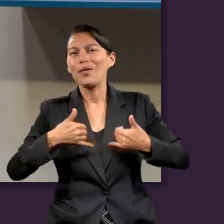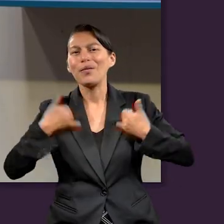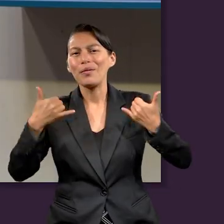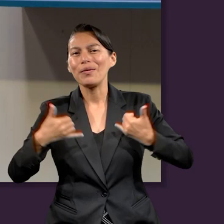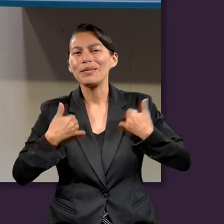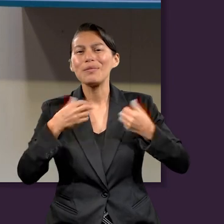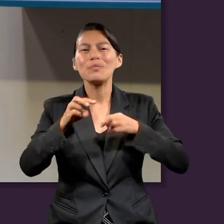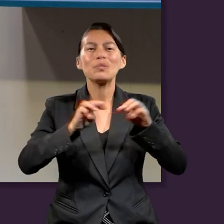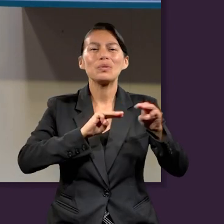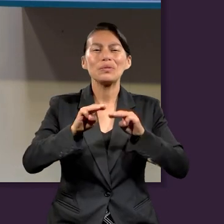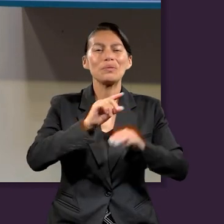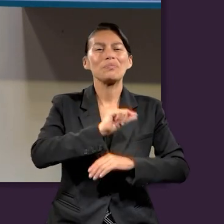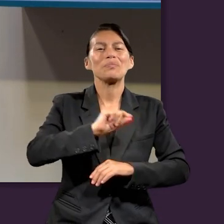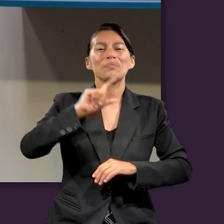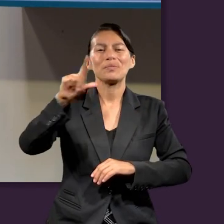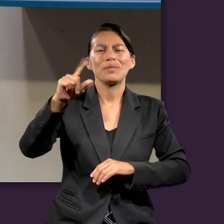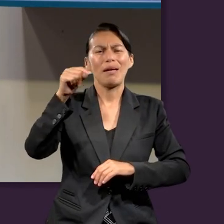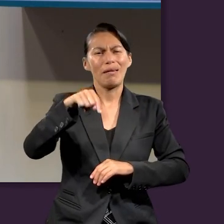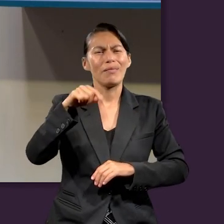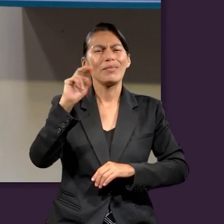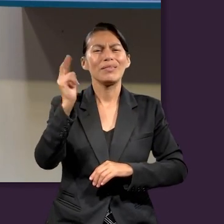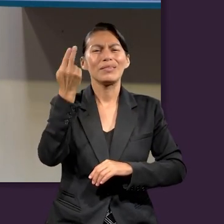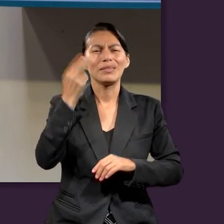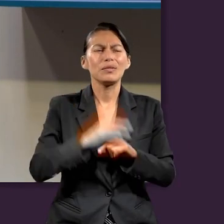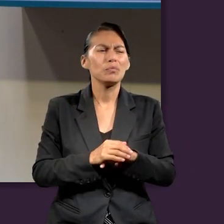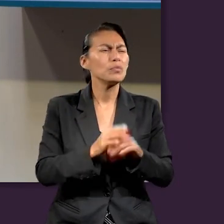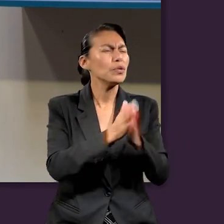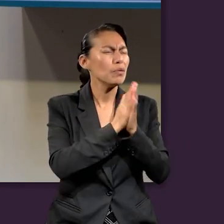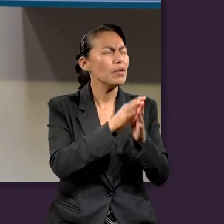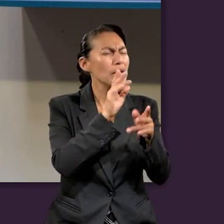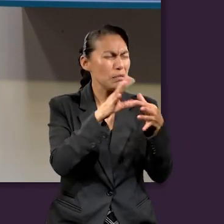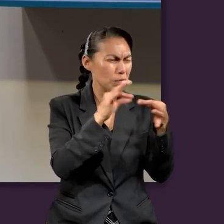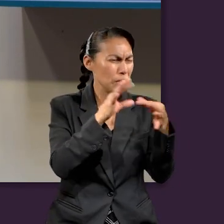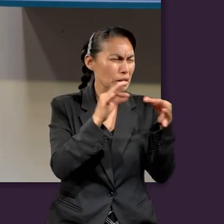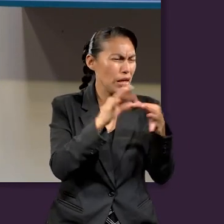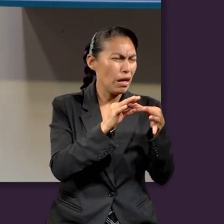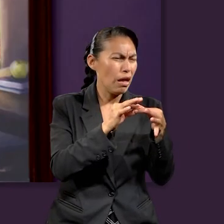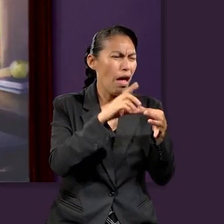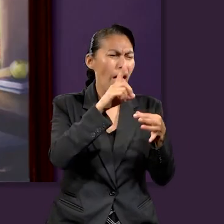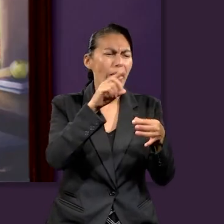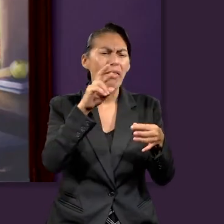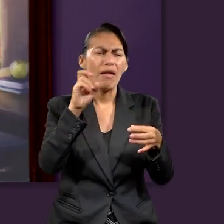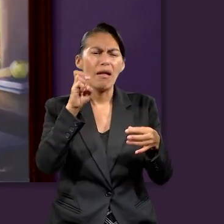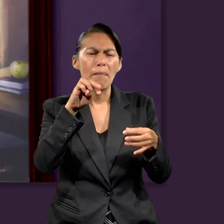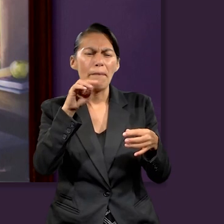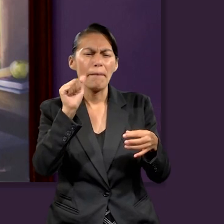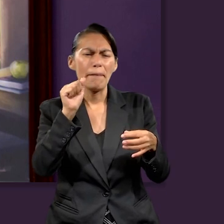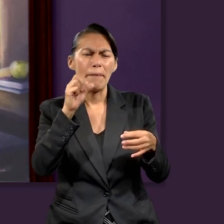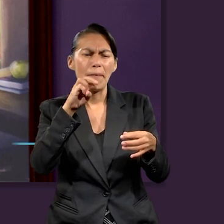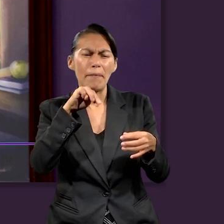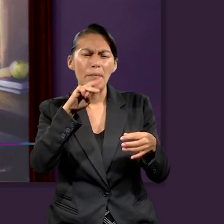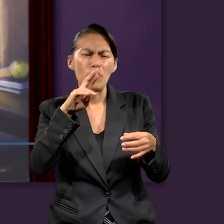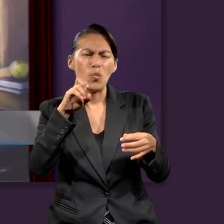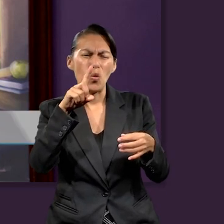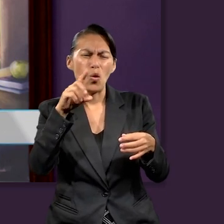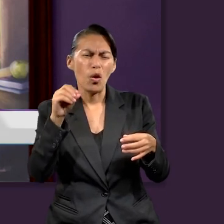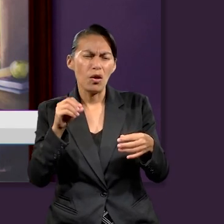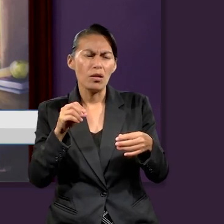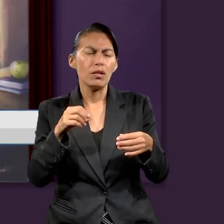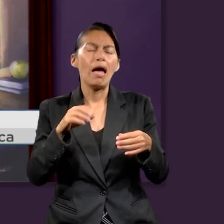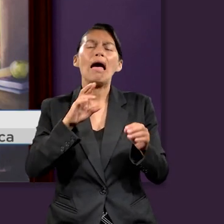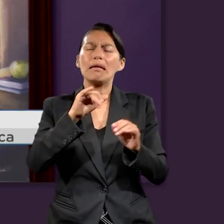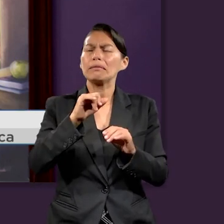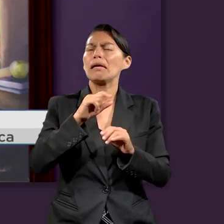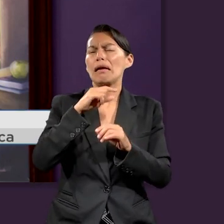especializado aquí en la universidad. ¿Puedes hablarnos un poquito del ministerio de Drama Mudo? Claro que sí, pastor. Mira, nosotros somos